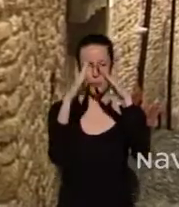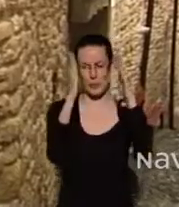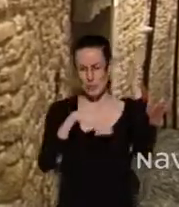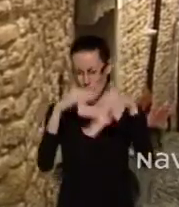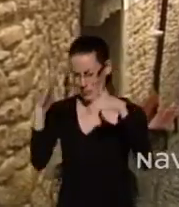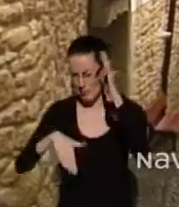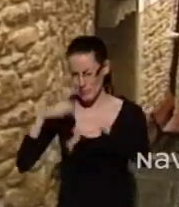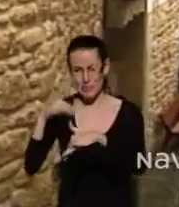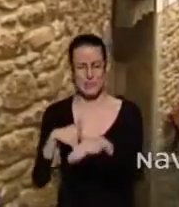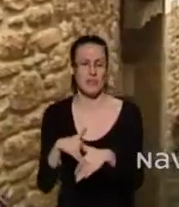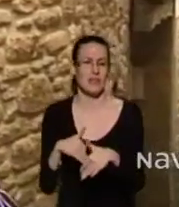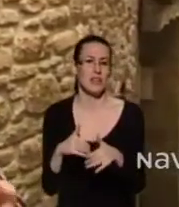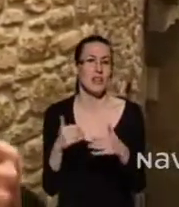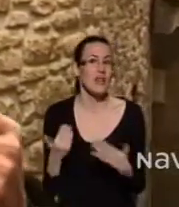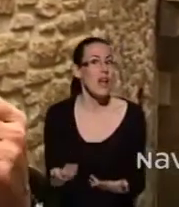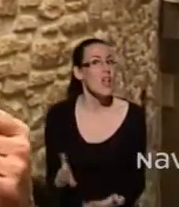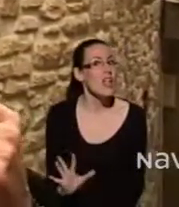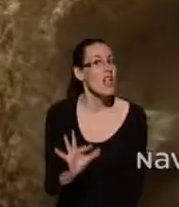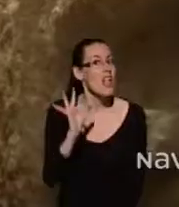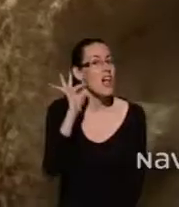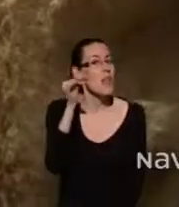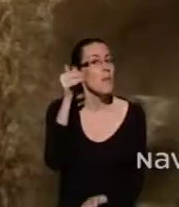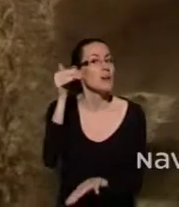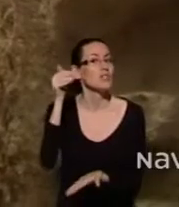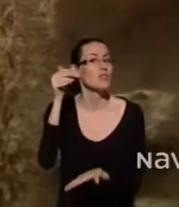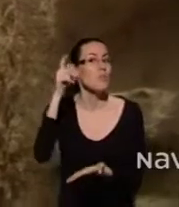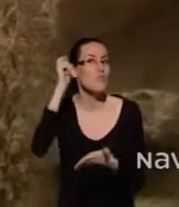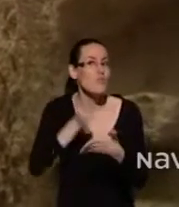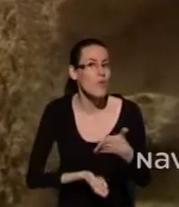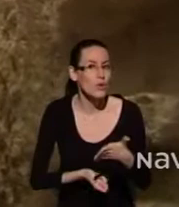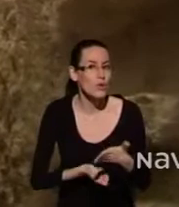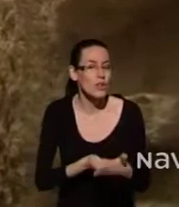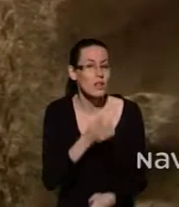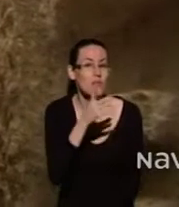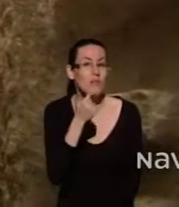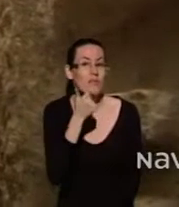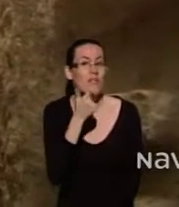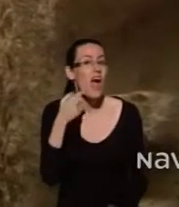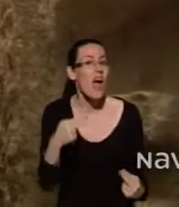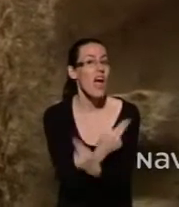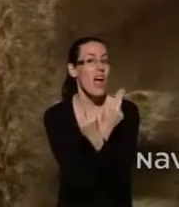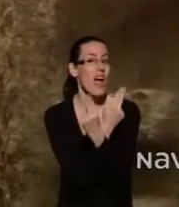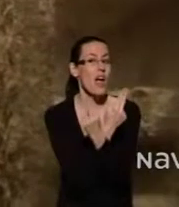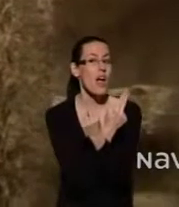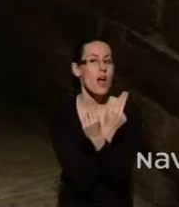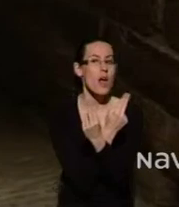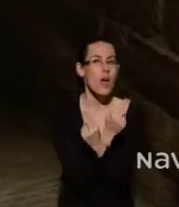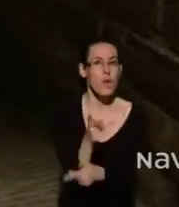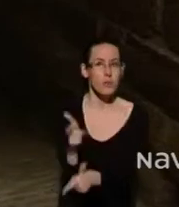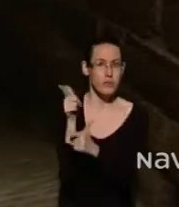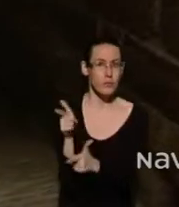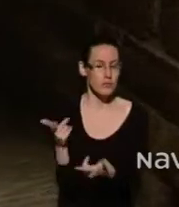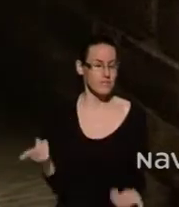de multa, porque decían que los habían atacado los guerrilleros aibareses mientras ellos pasaban por aquí.